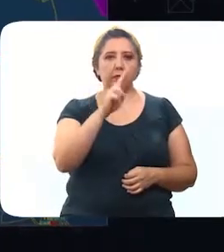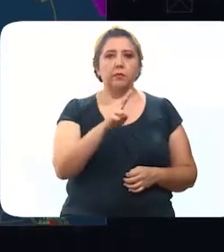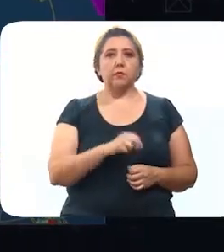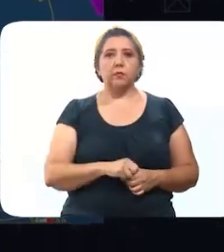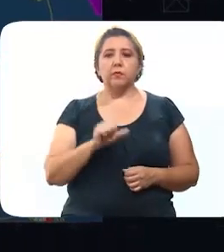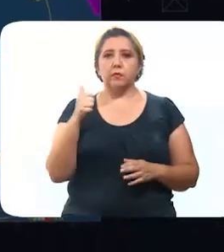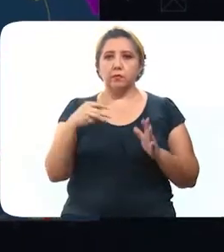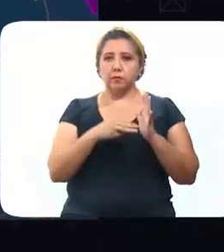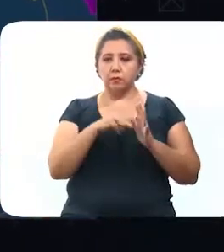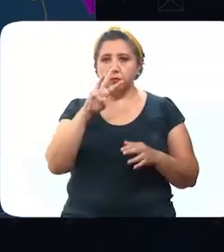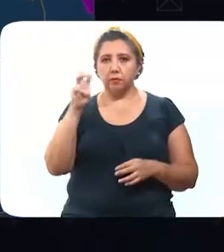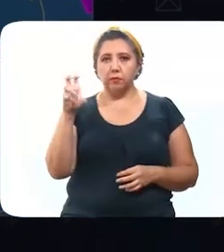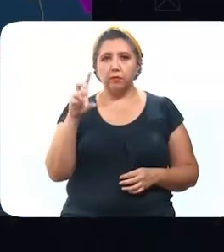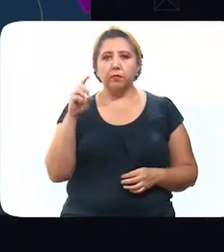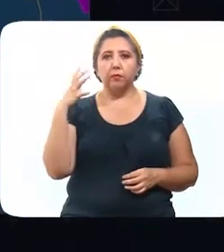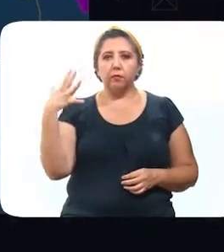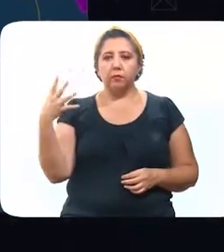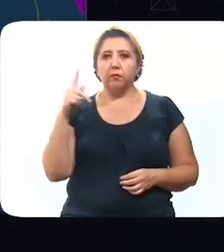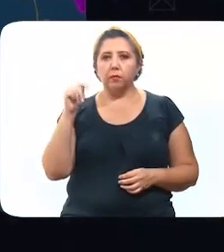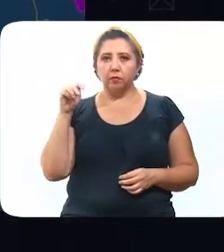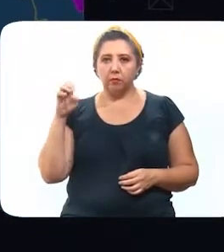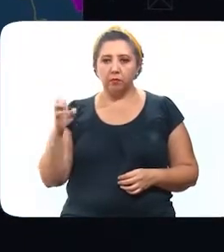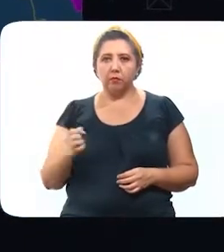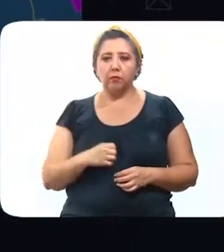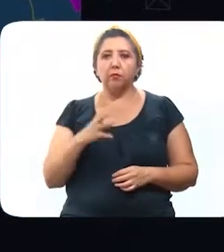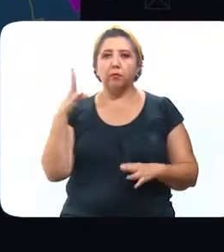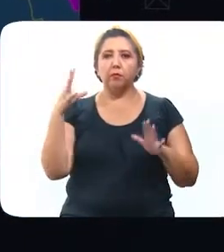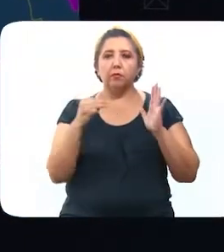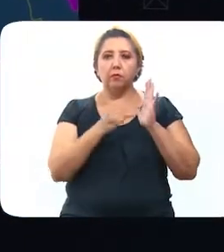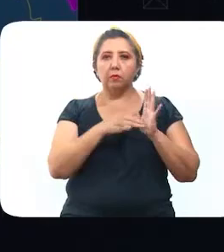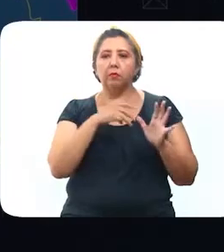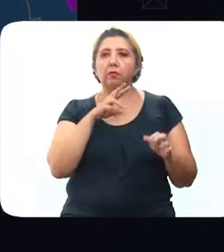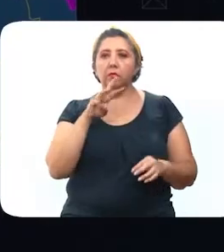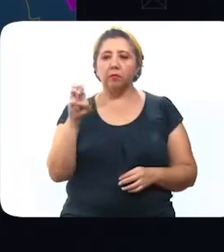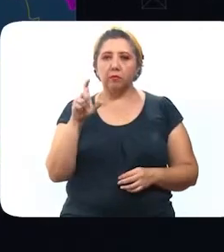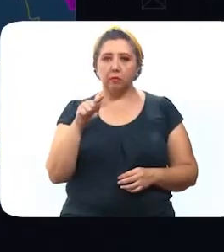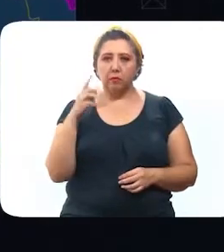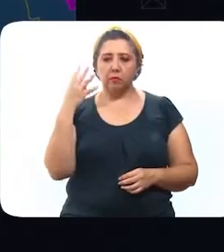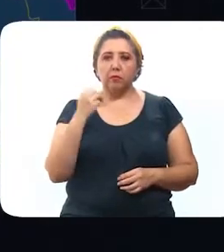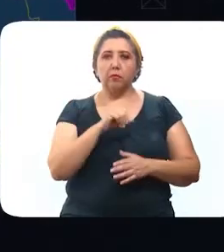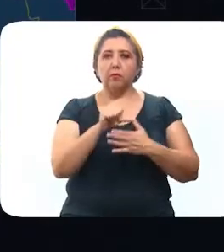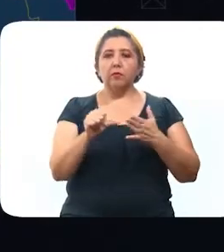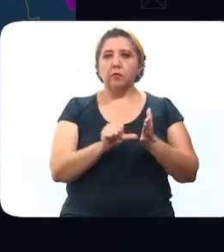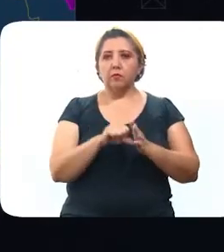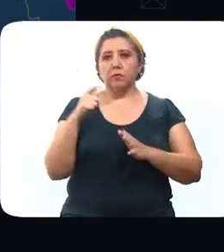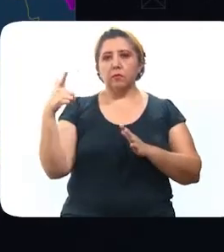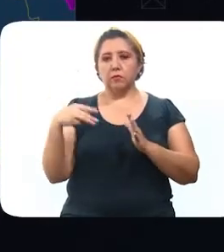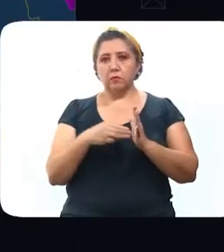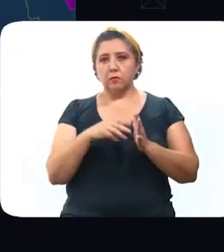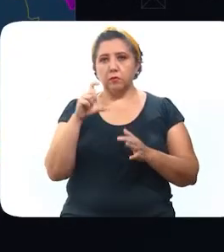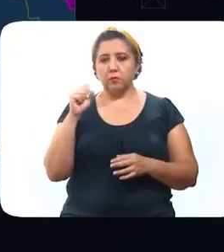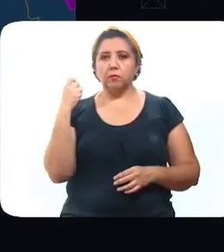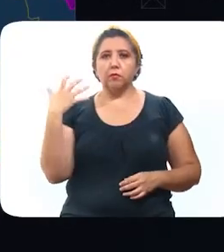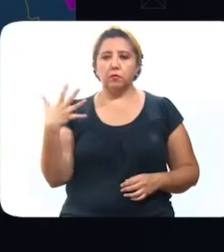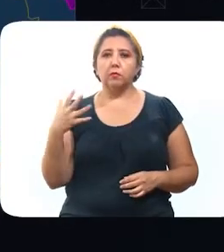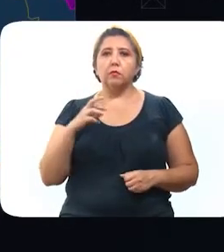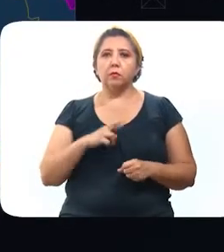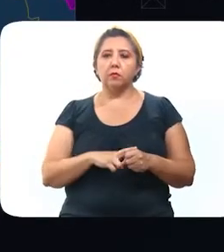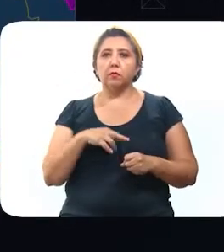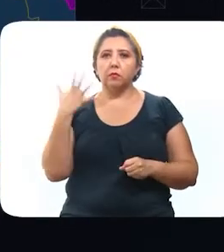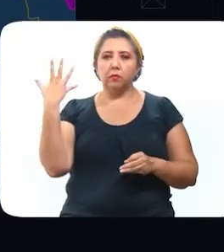norte, 11.335 en la zona oriente, 4.379 en la zona centro, 7.025 en la zona